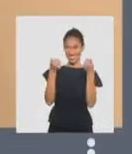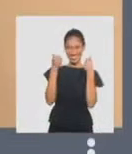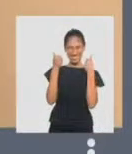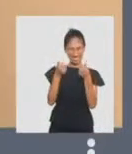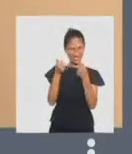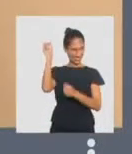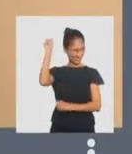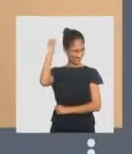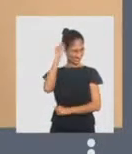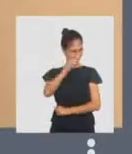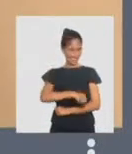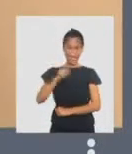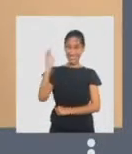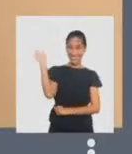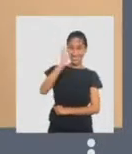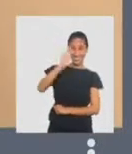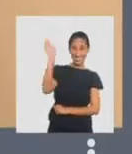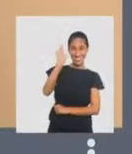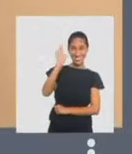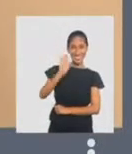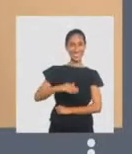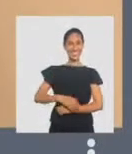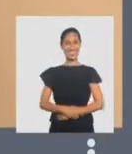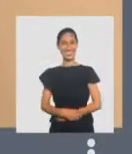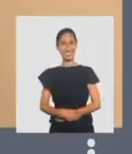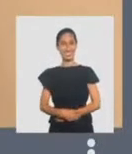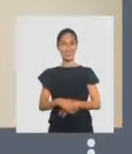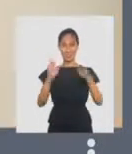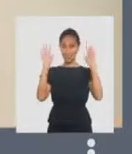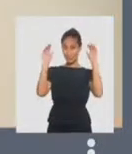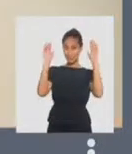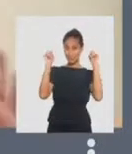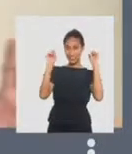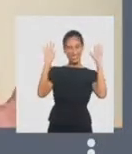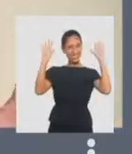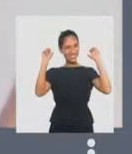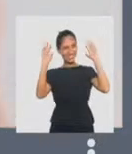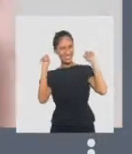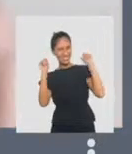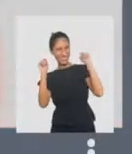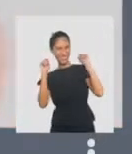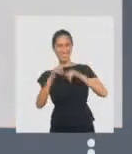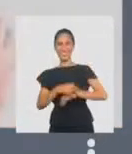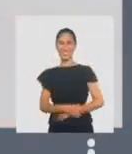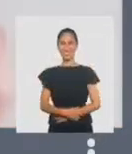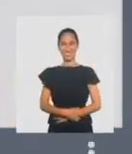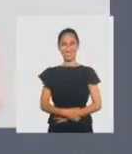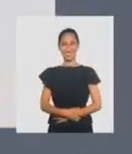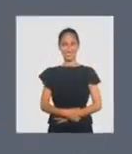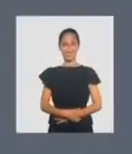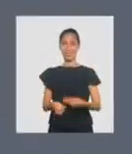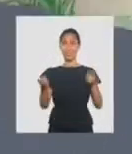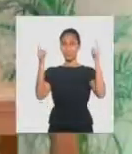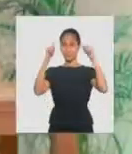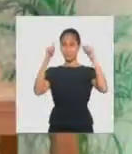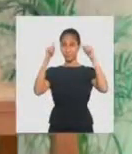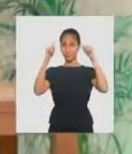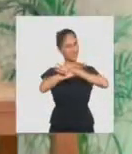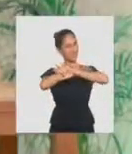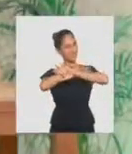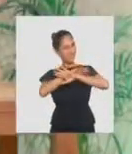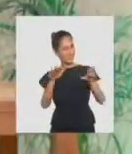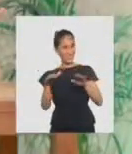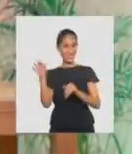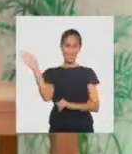Bye. Yes. See you next program. Nos vemos bye, en bye. El siguiente programa. Bye bye. Y con